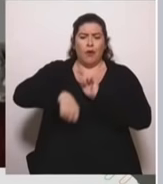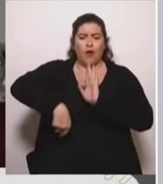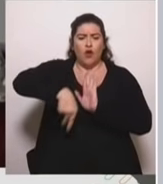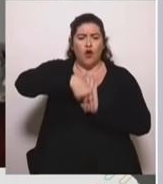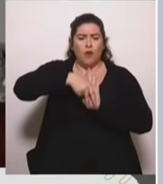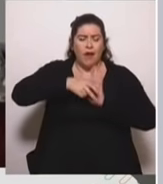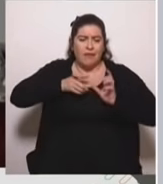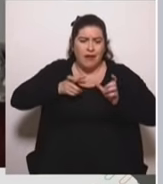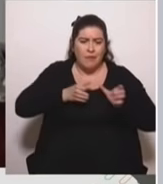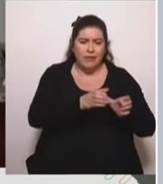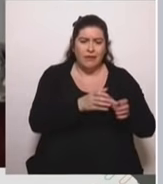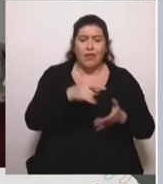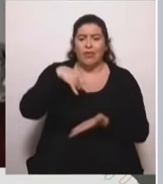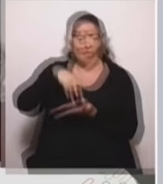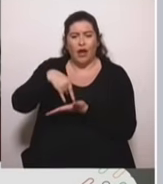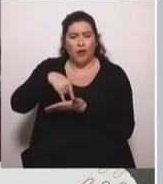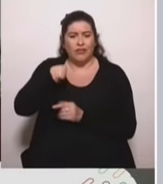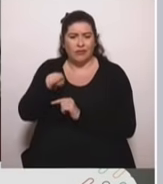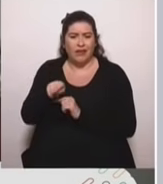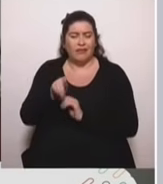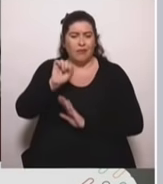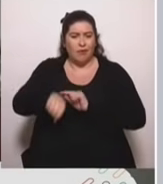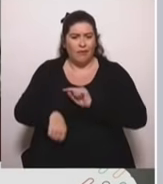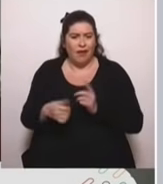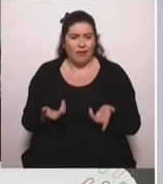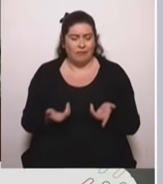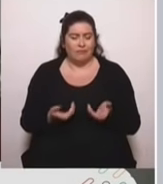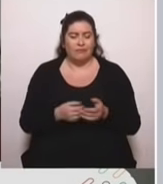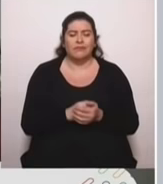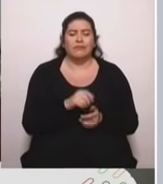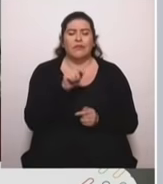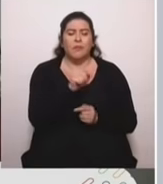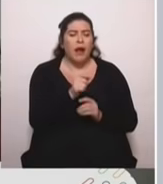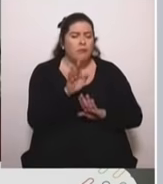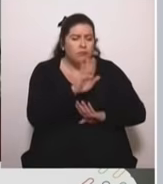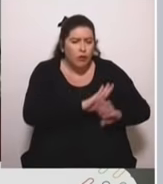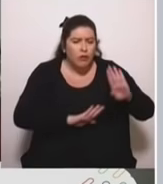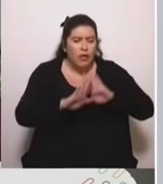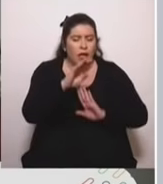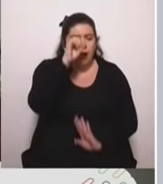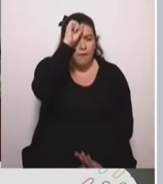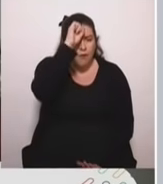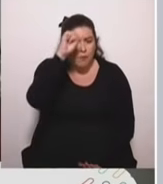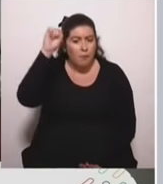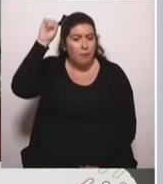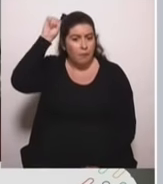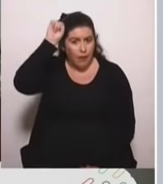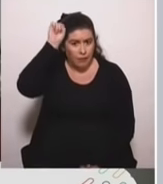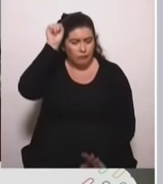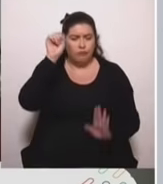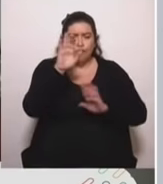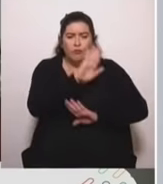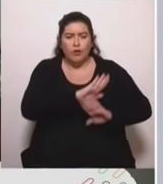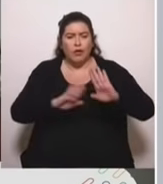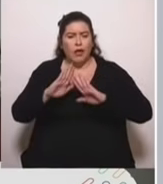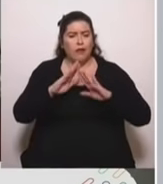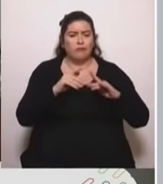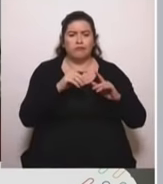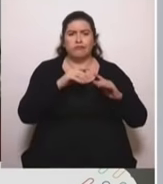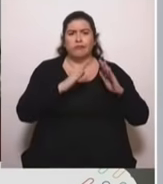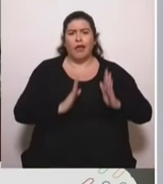días de sesión de la Convención Constitucional me ha tocado escuchar un concepto que quería preguntarle: órganos constituidos,